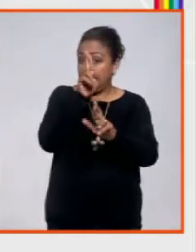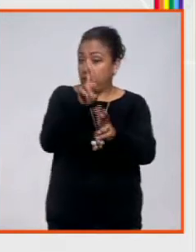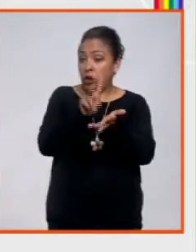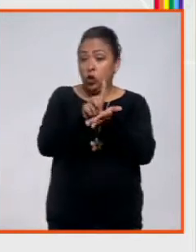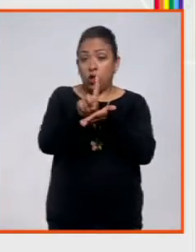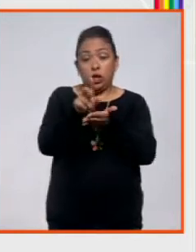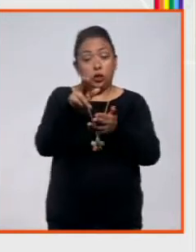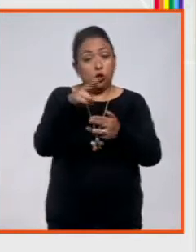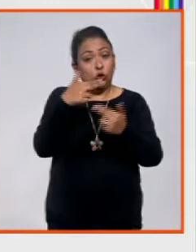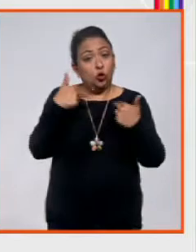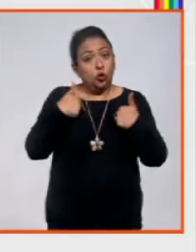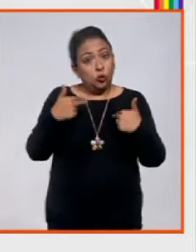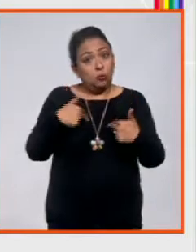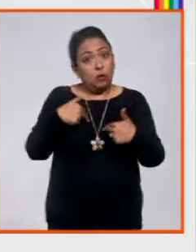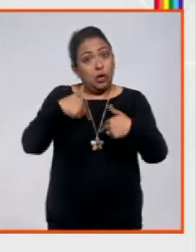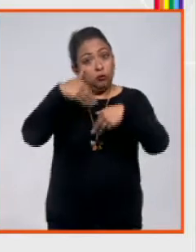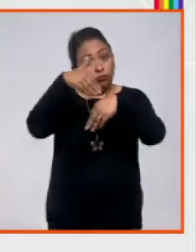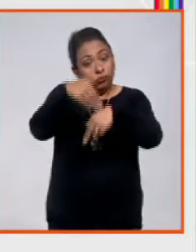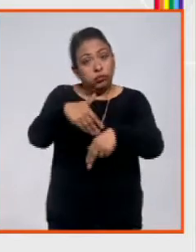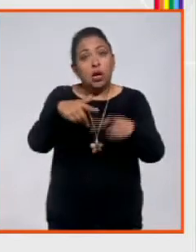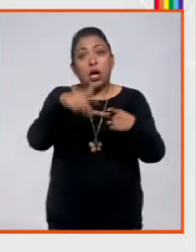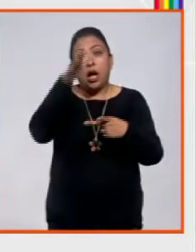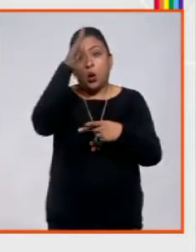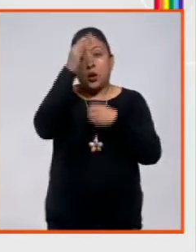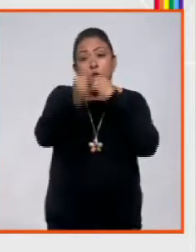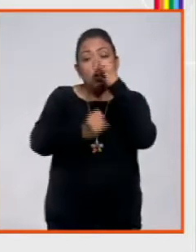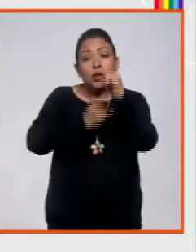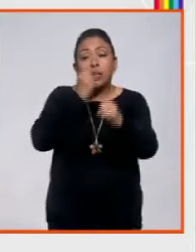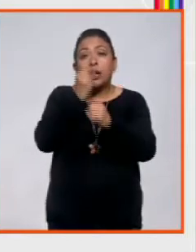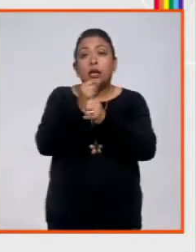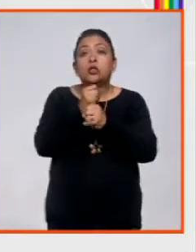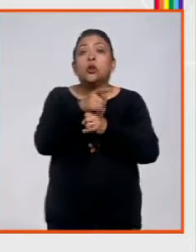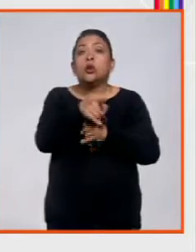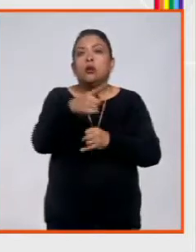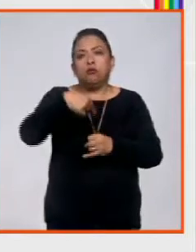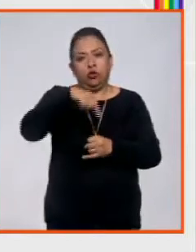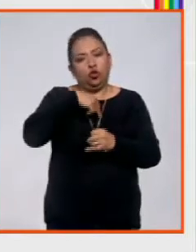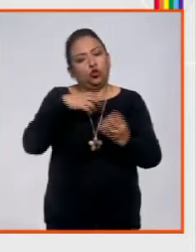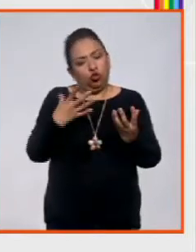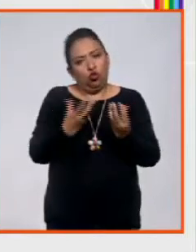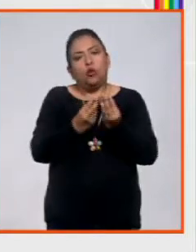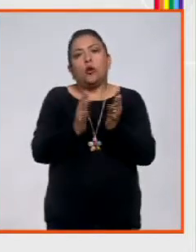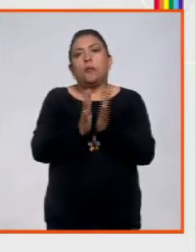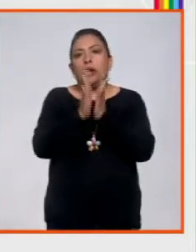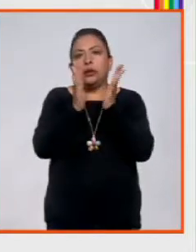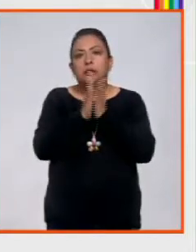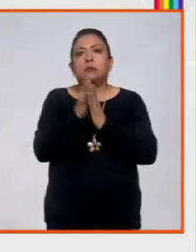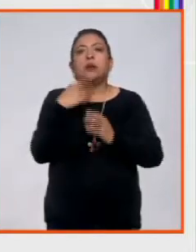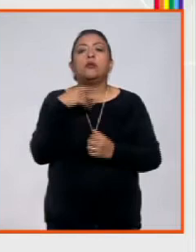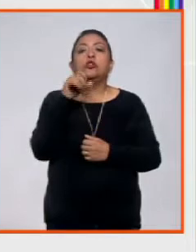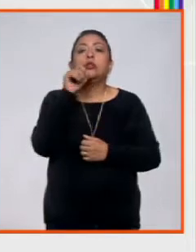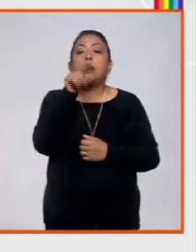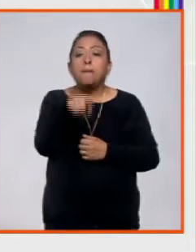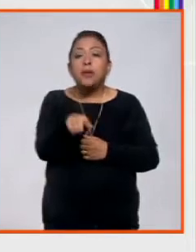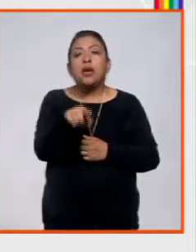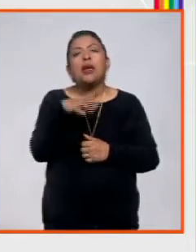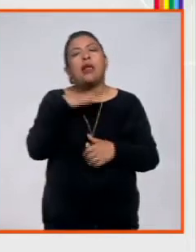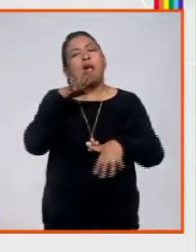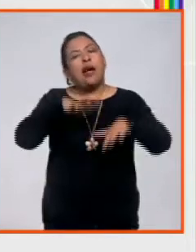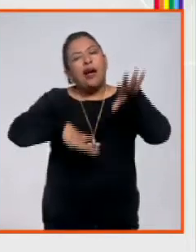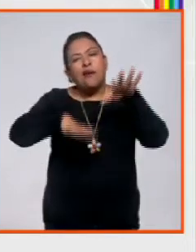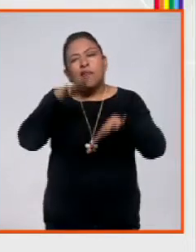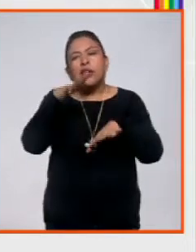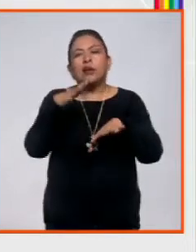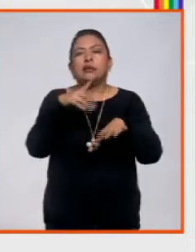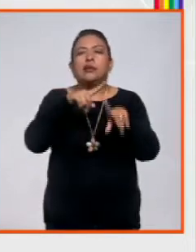humanos a los pactos internacionales de los que por supuesto somos parte pero por otra parte también a veces los